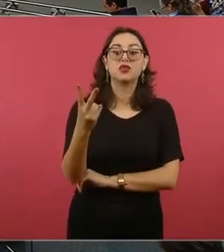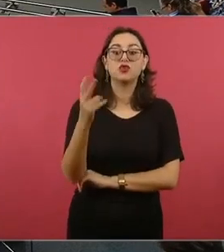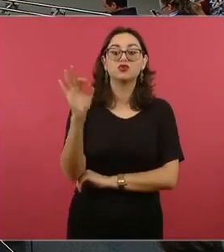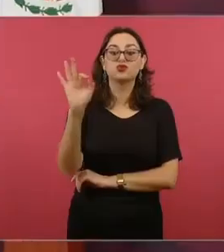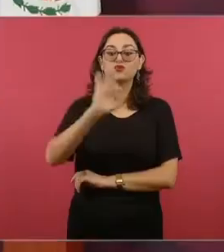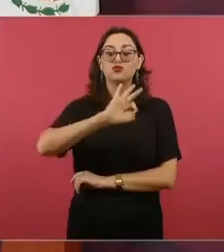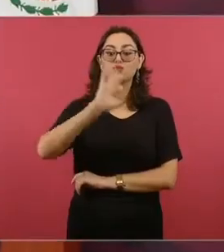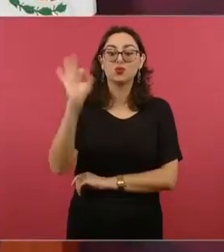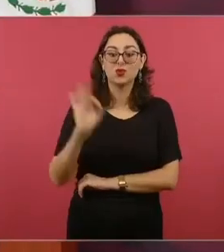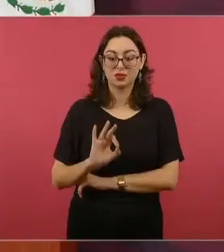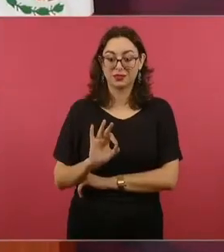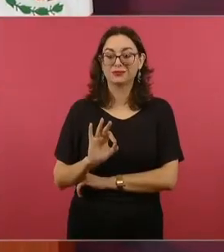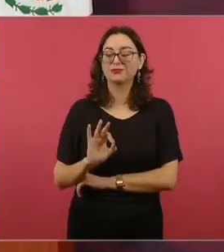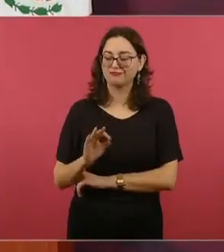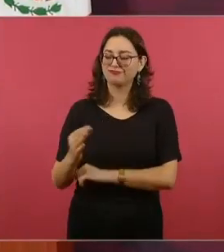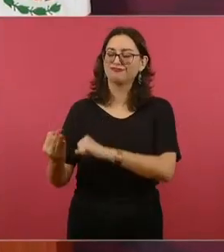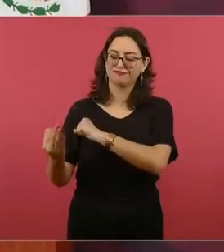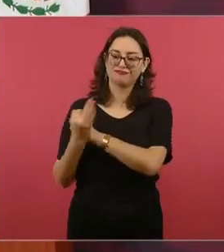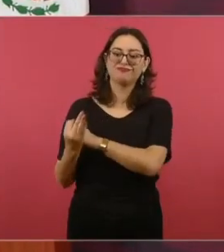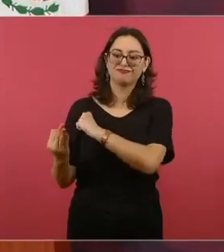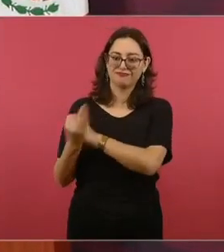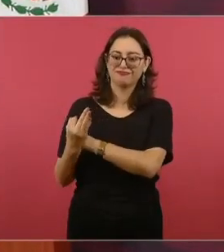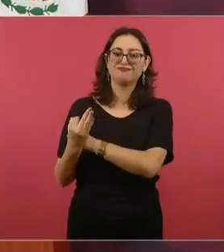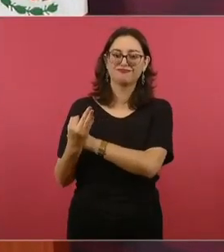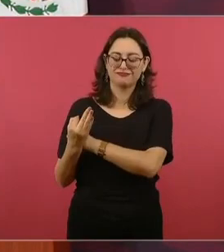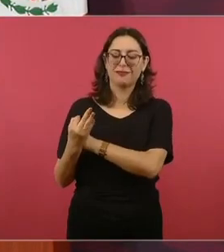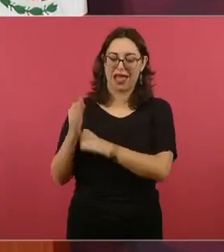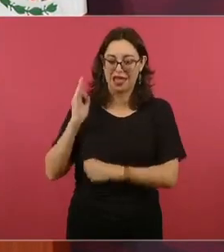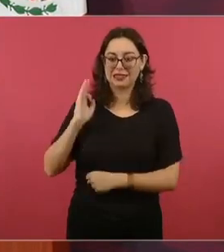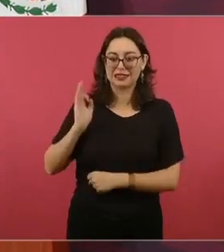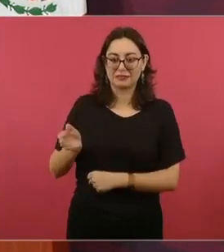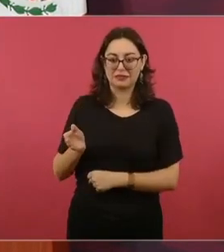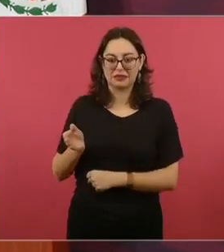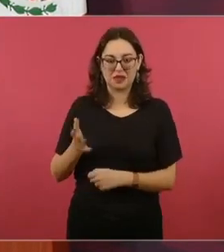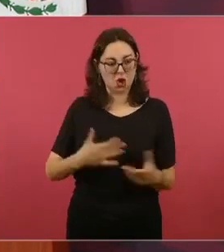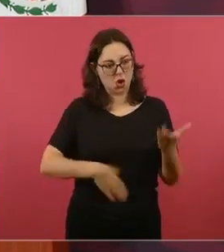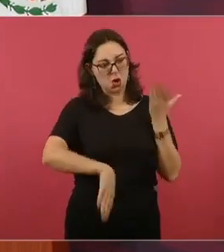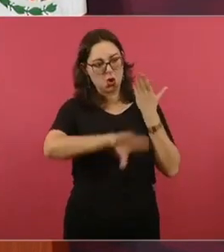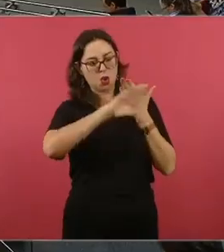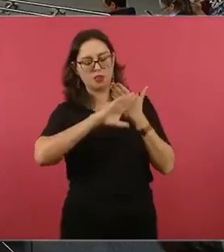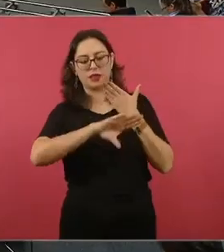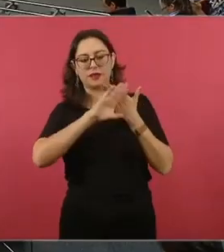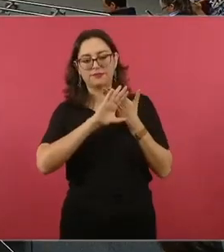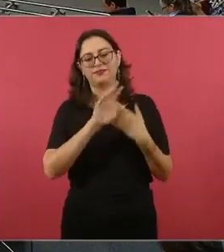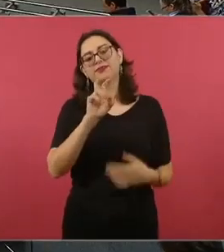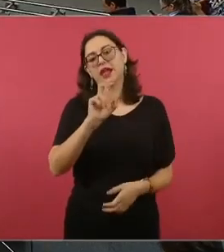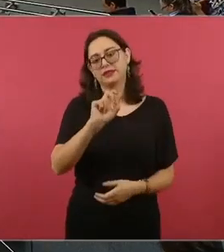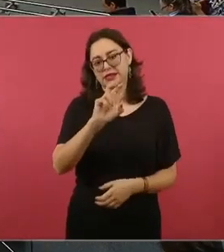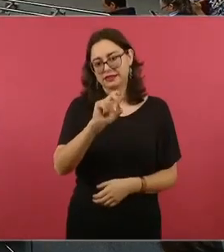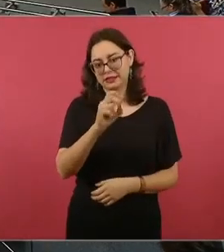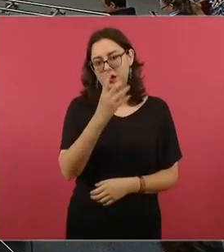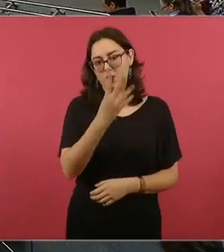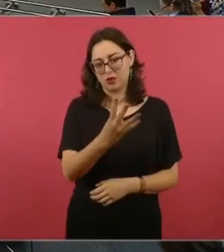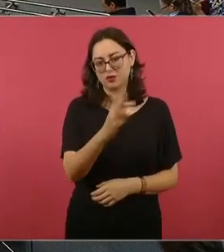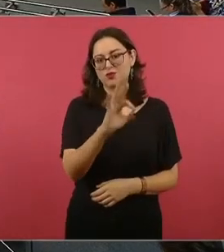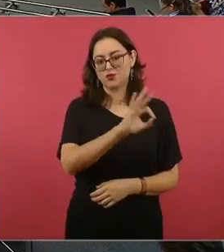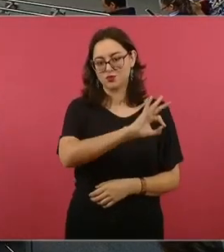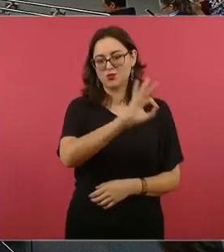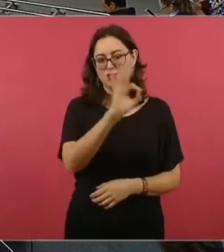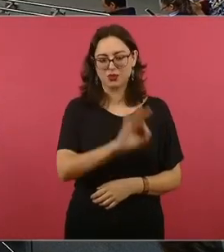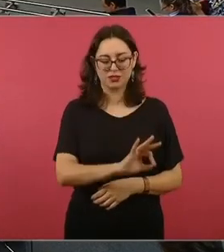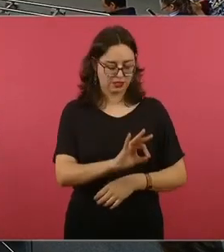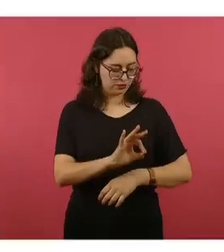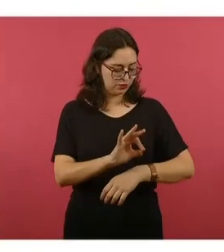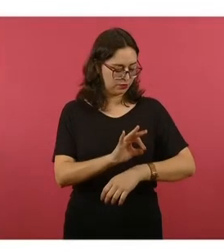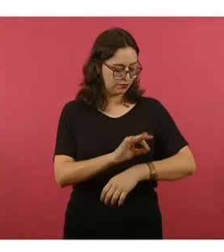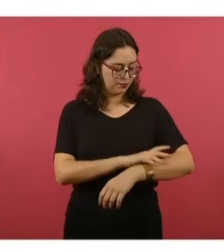contra 34% en contra, o sea, como 28 puntos arriba.